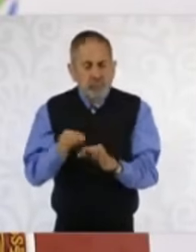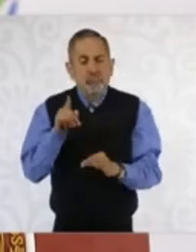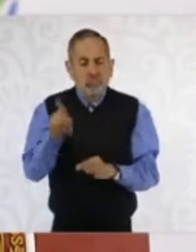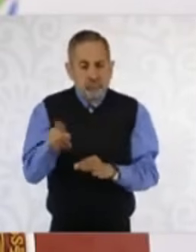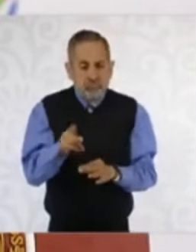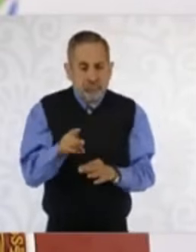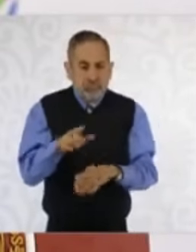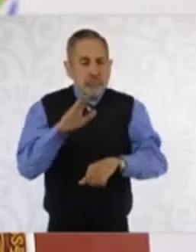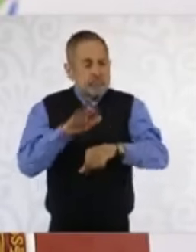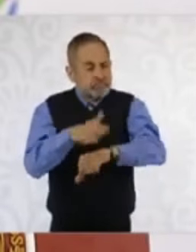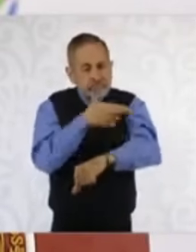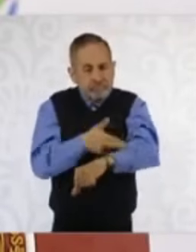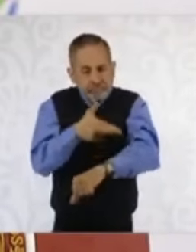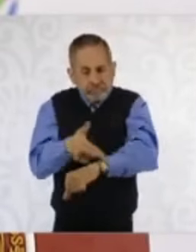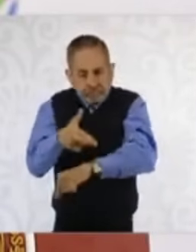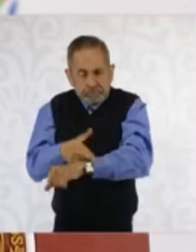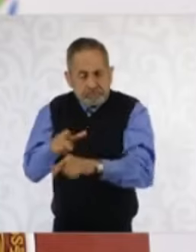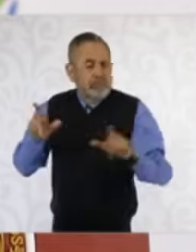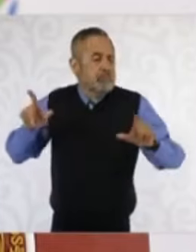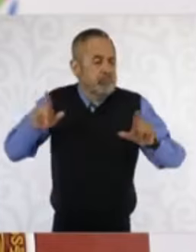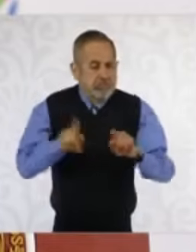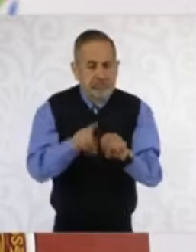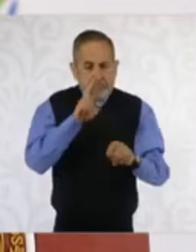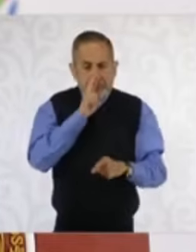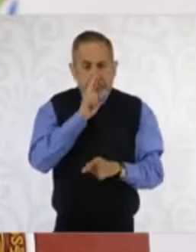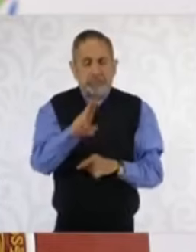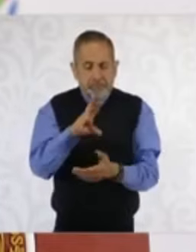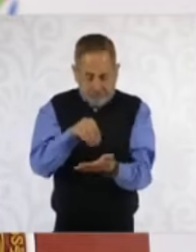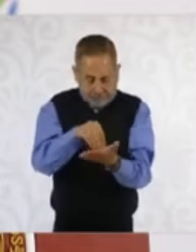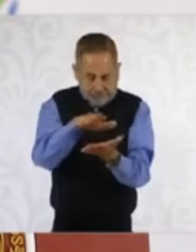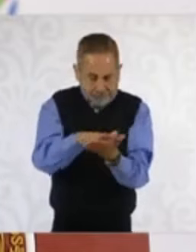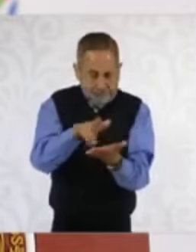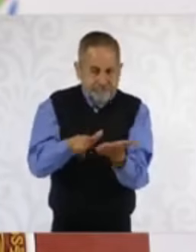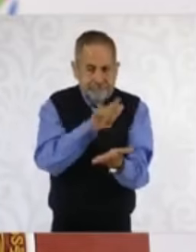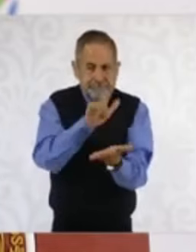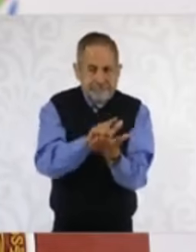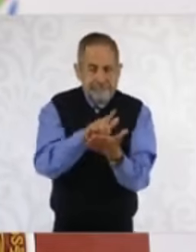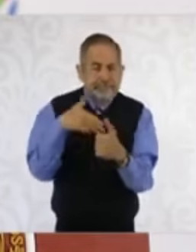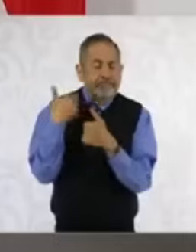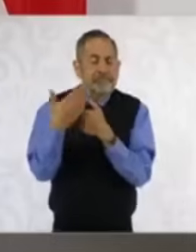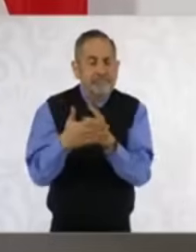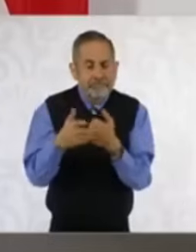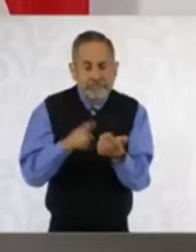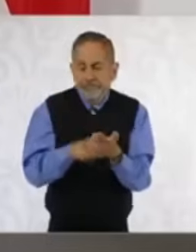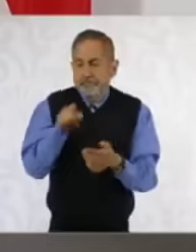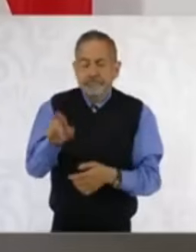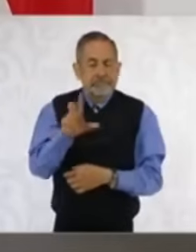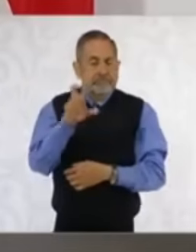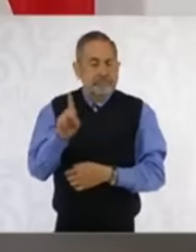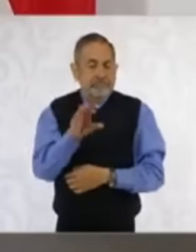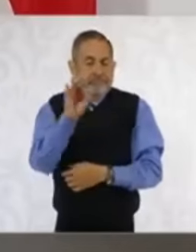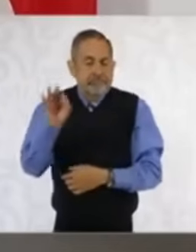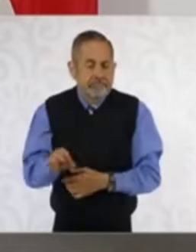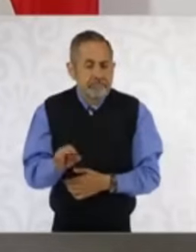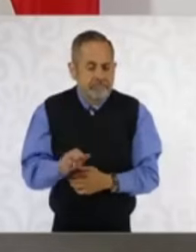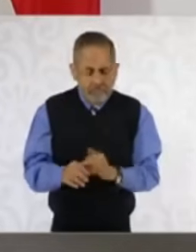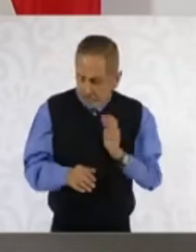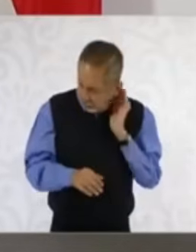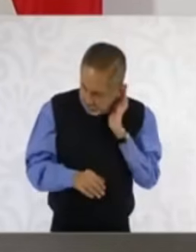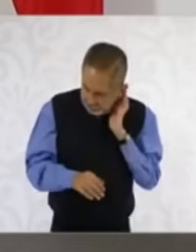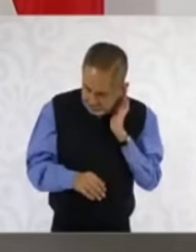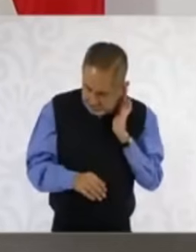se simplifica y ya queda establecido en la ley que va a ser el 30%, no depende de